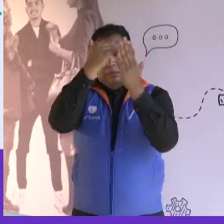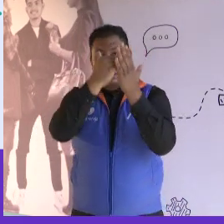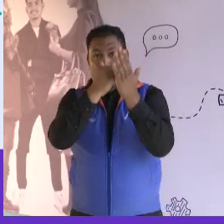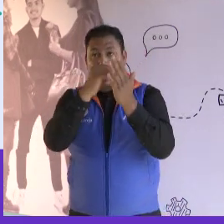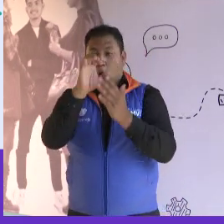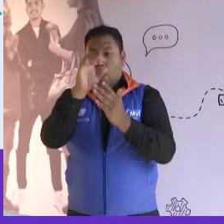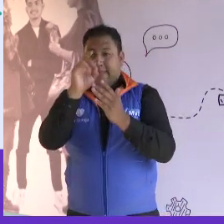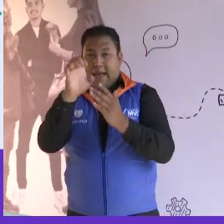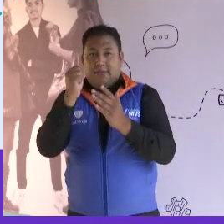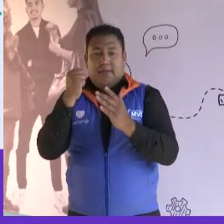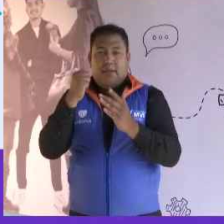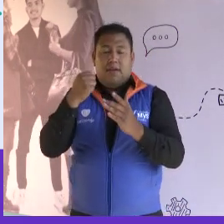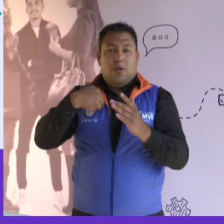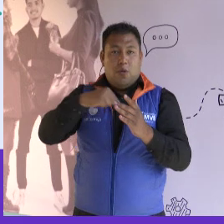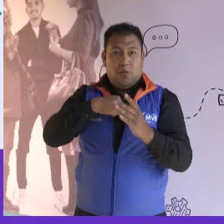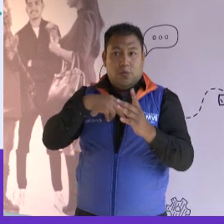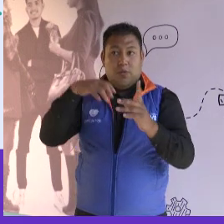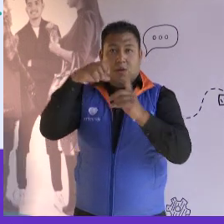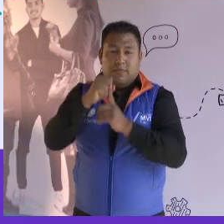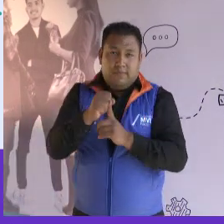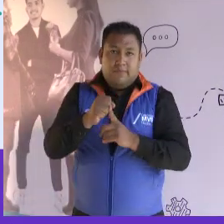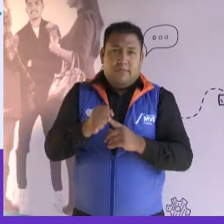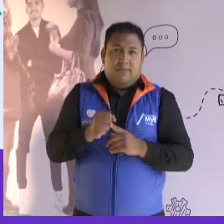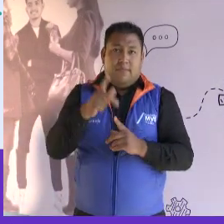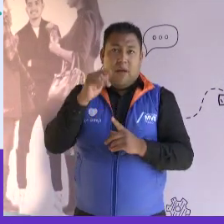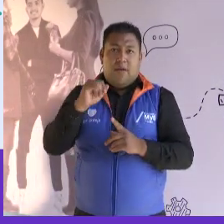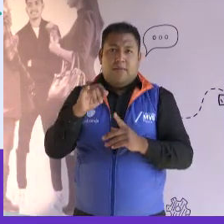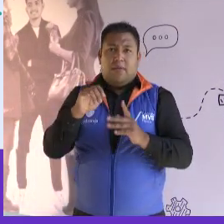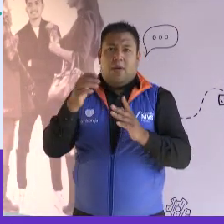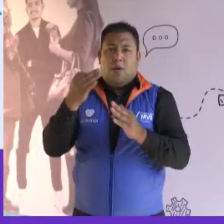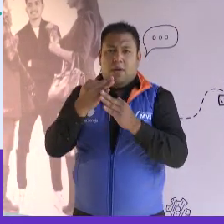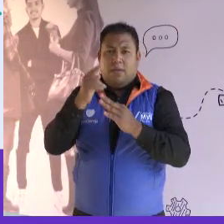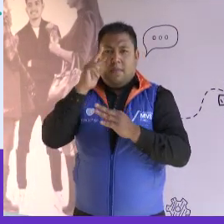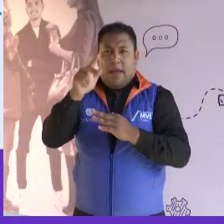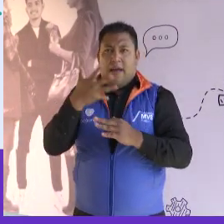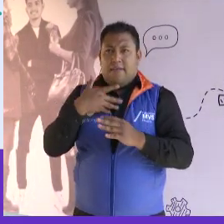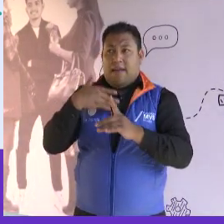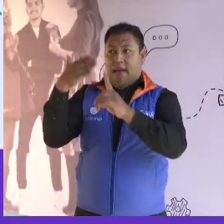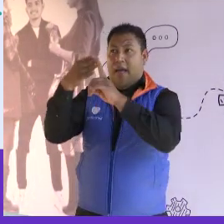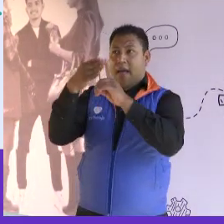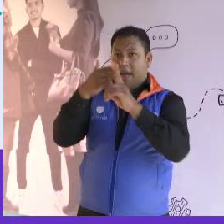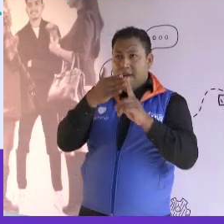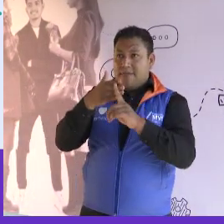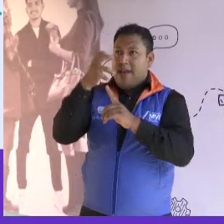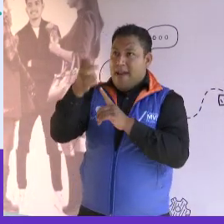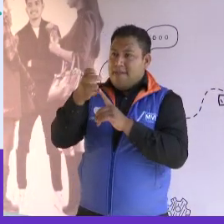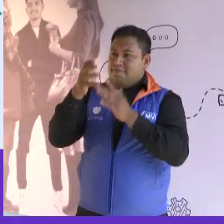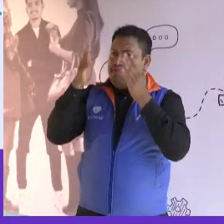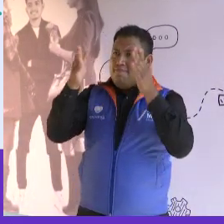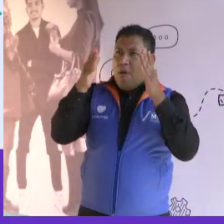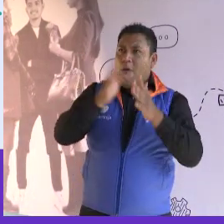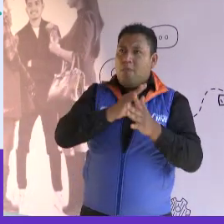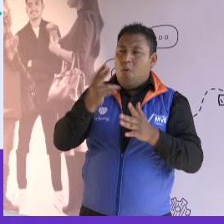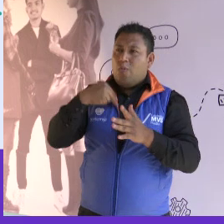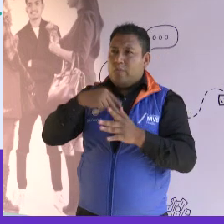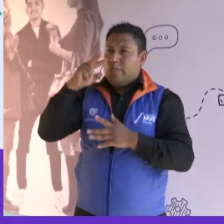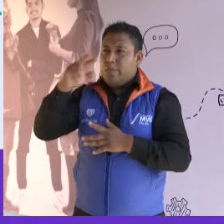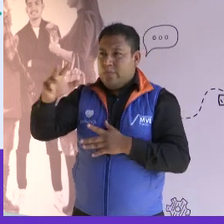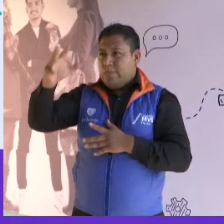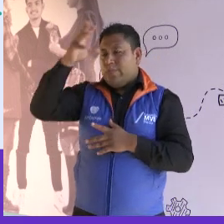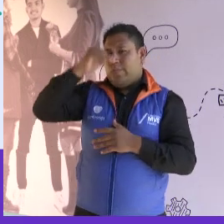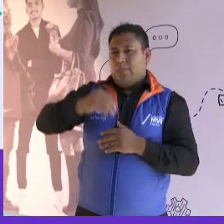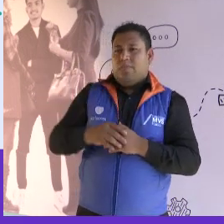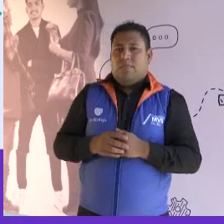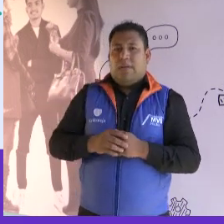grave, pero te sirve que te metas a las metas específicas de los ODS como tal, ¿no? Y hay todavía metas que